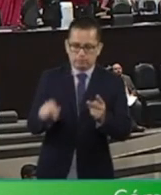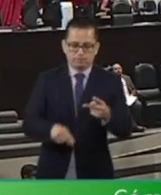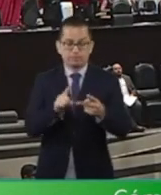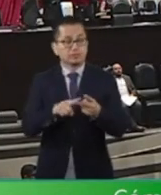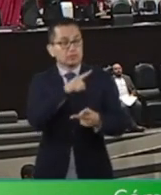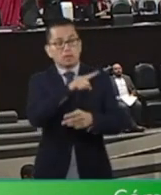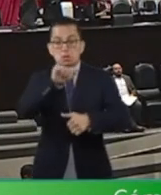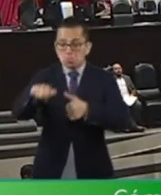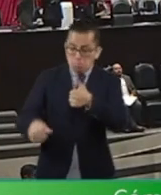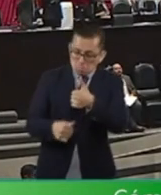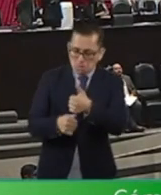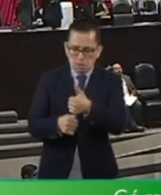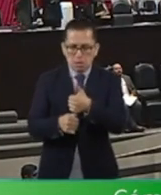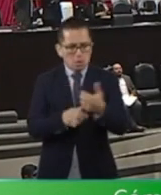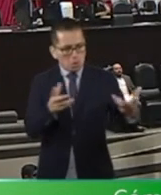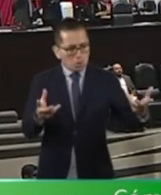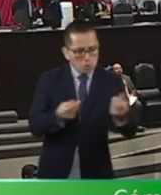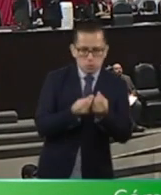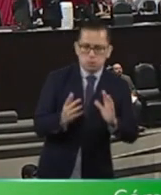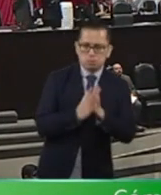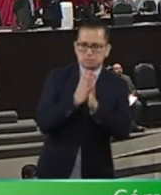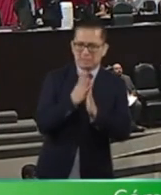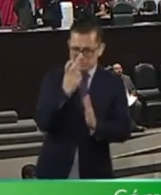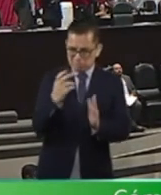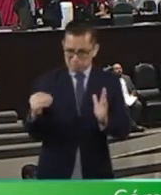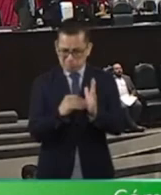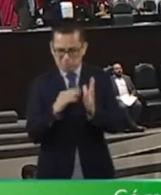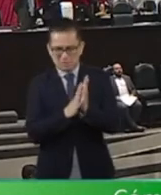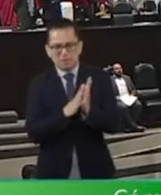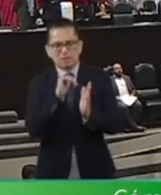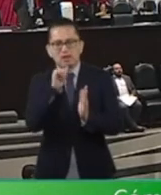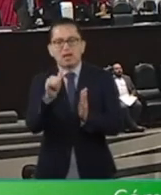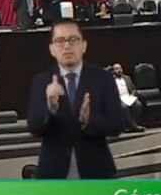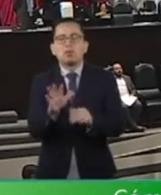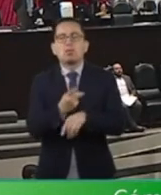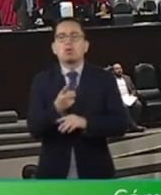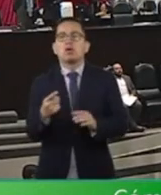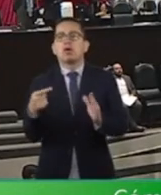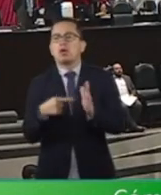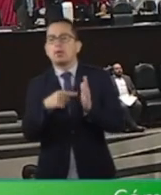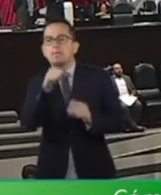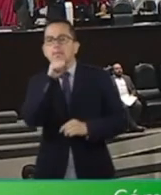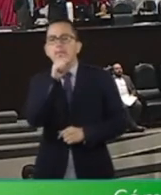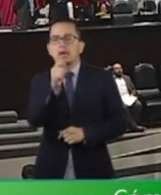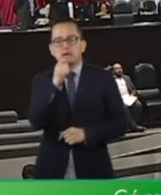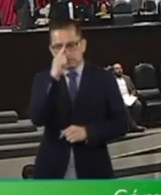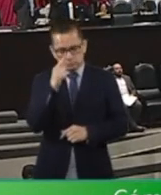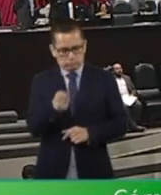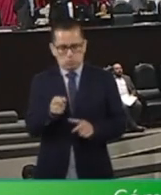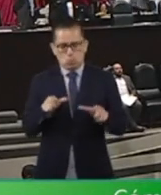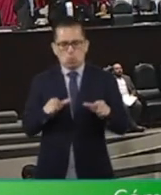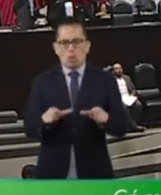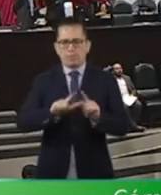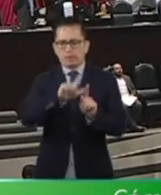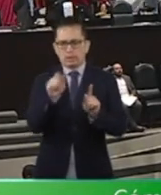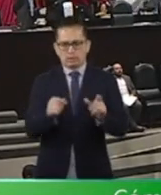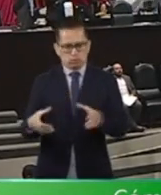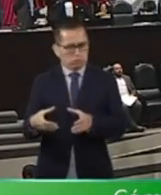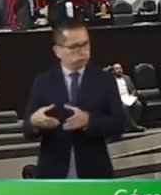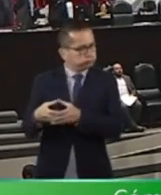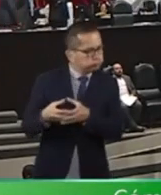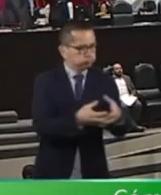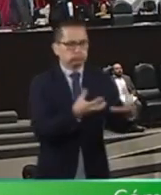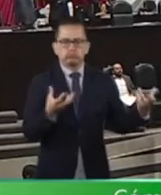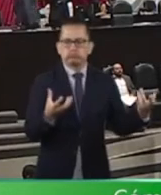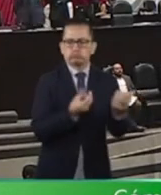subordinación y la complementariedad no se presentan, puesto que coloca a la Guardia Nacional bajo el mando directo de la Sedena,